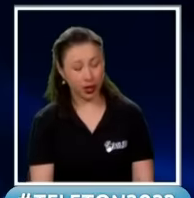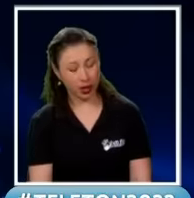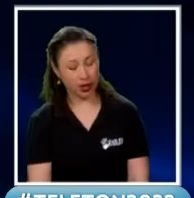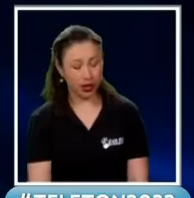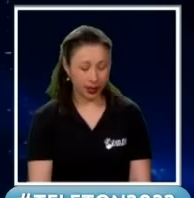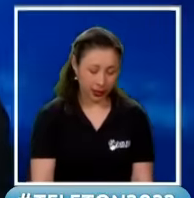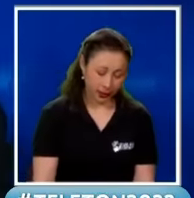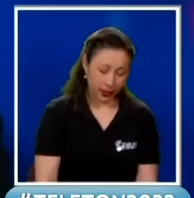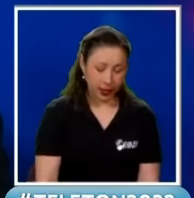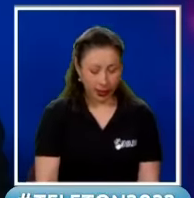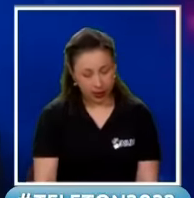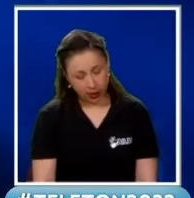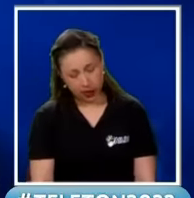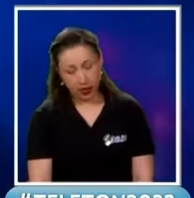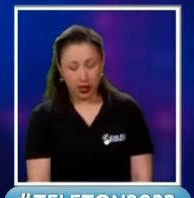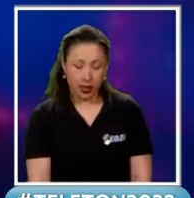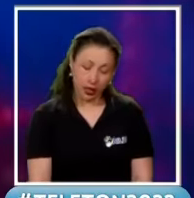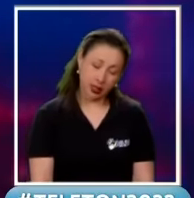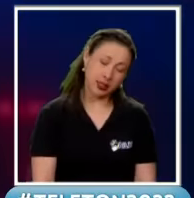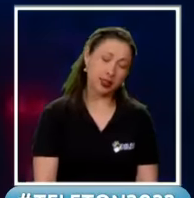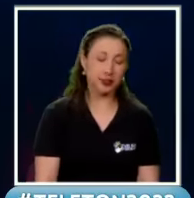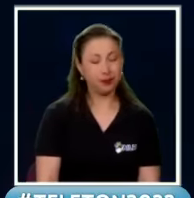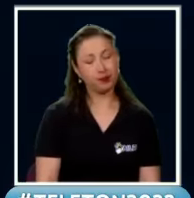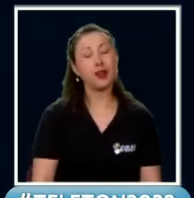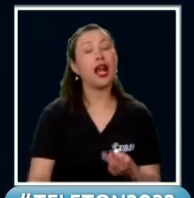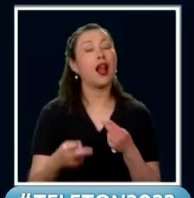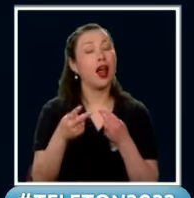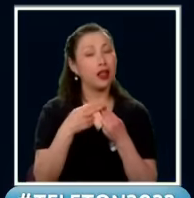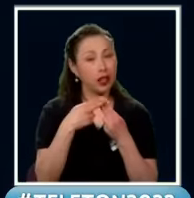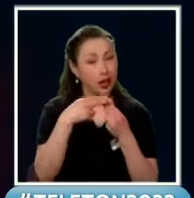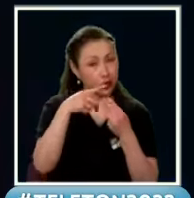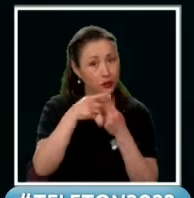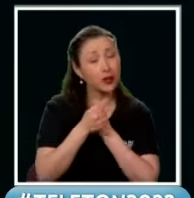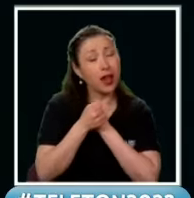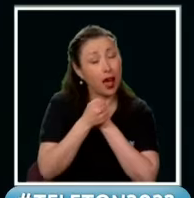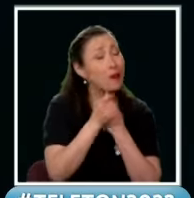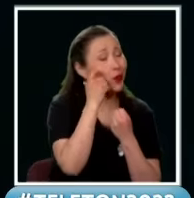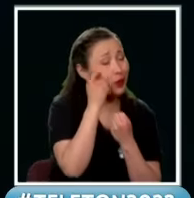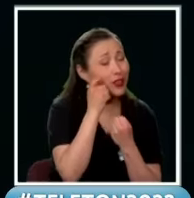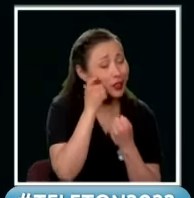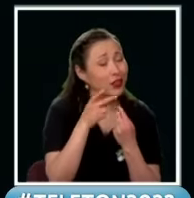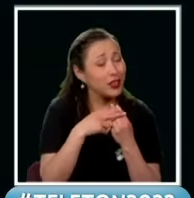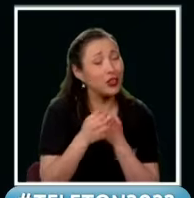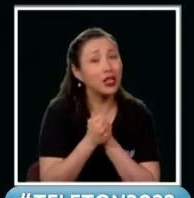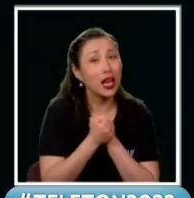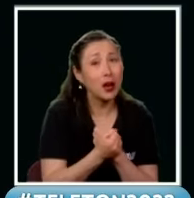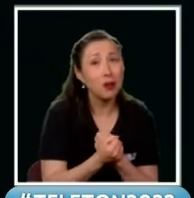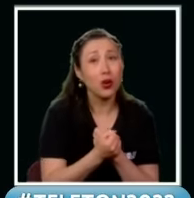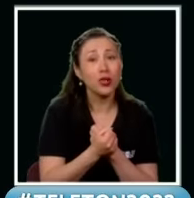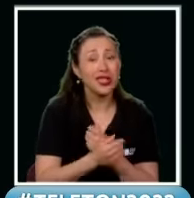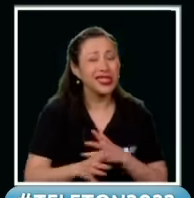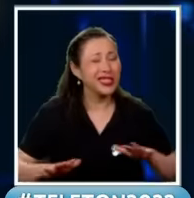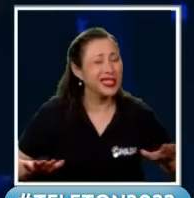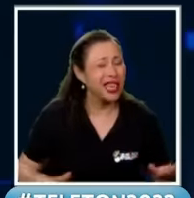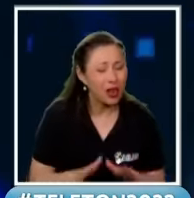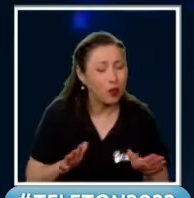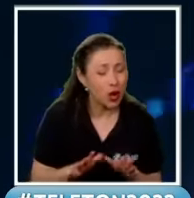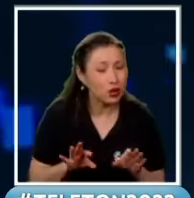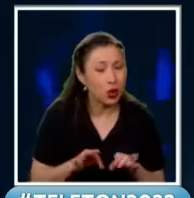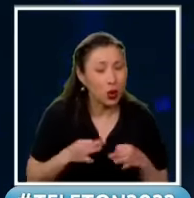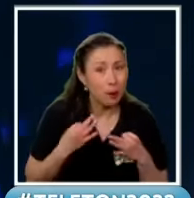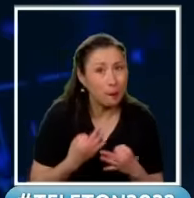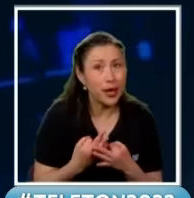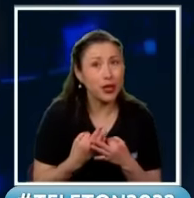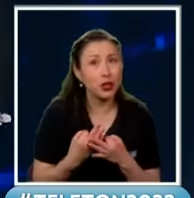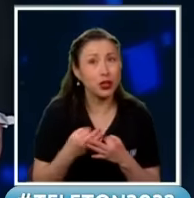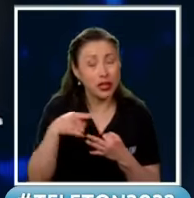Bueno, que la Teletón es amor, don Francisco, y, sí. Y todo el esfuerzo que uno ha hecho